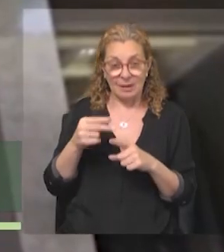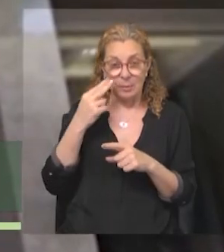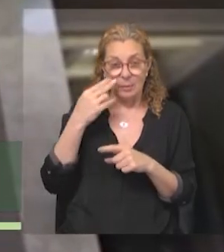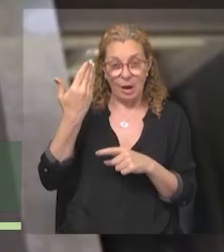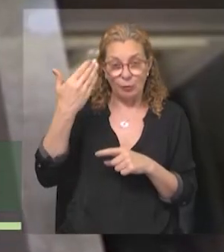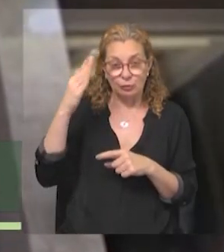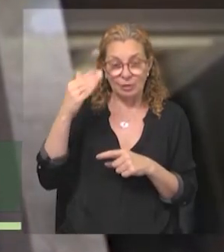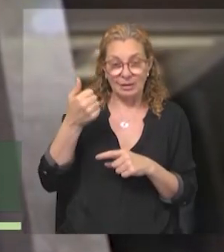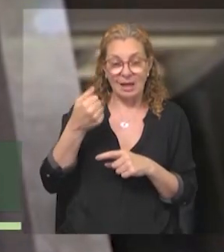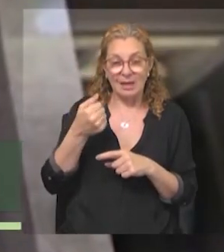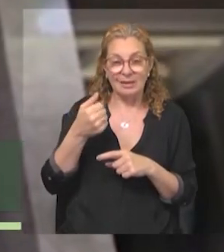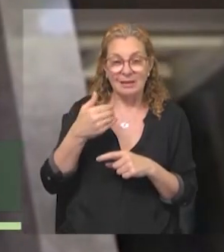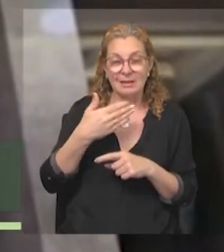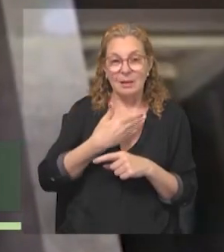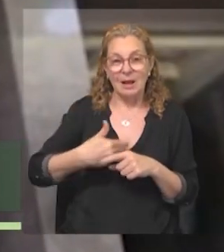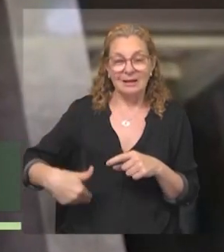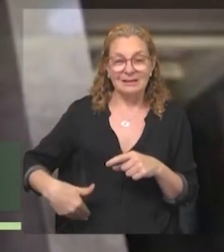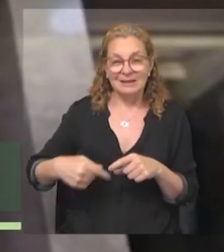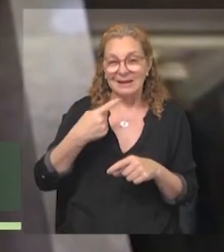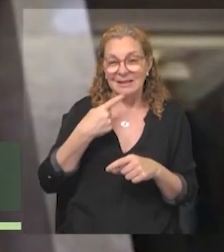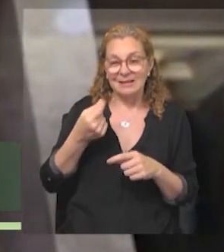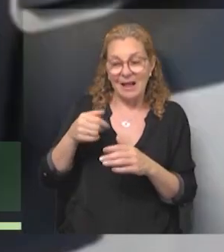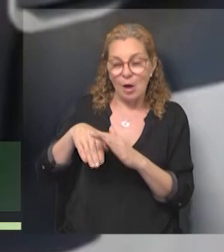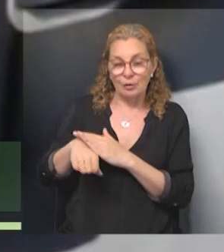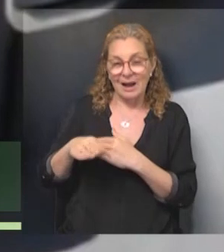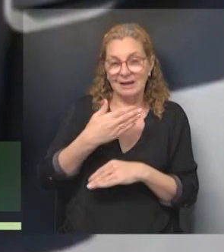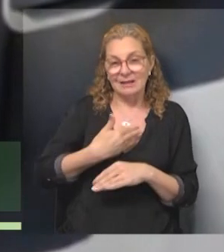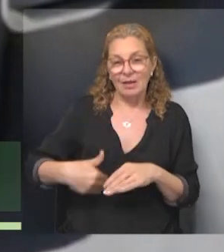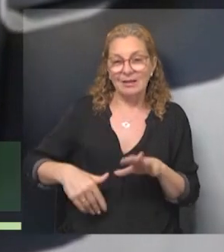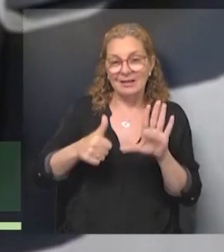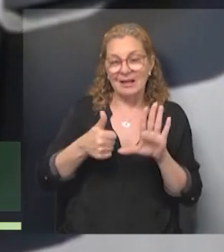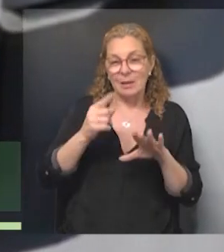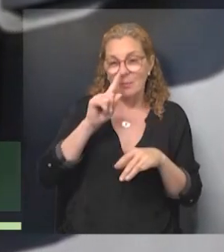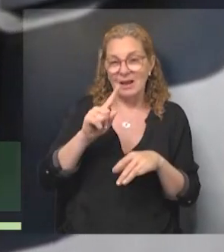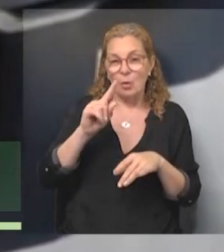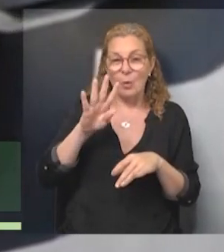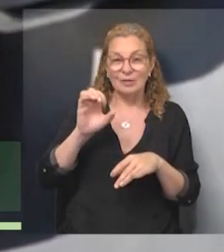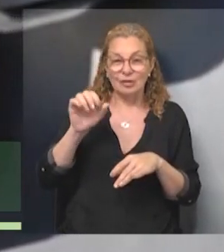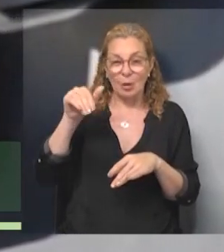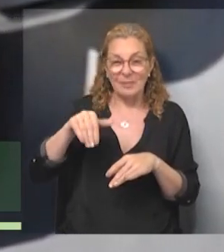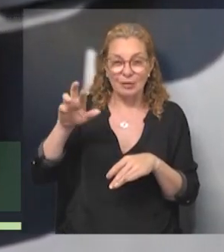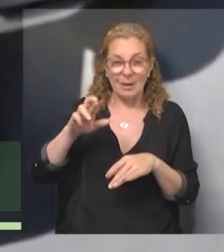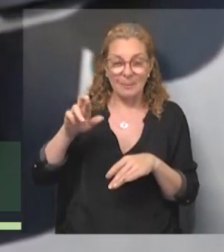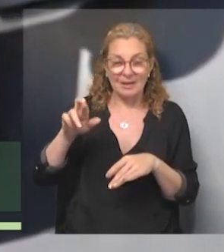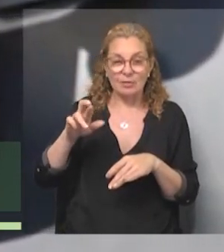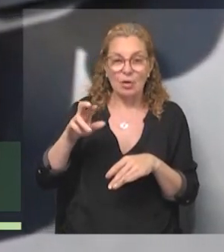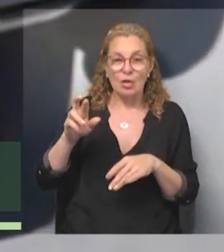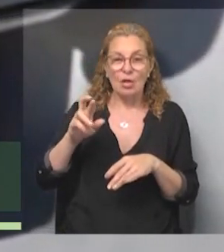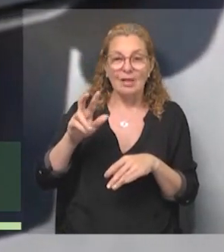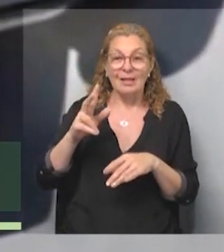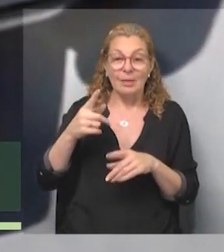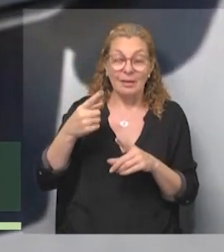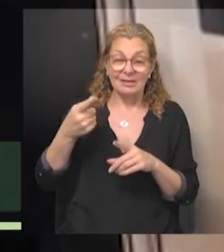autoridades argentinas la medida permitirá al Estado ahorrar unos 6400 millones de pesos unos , 300,000